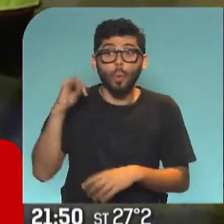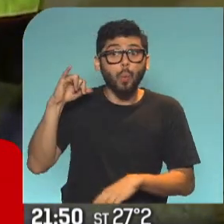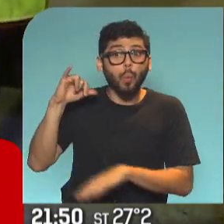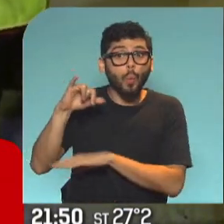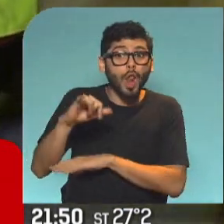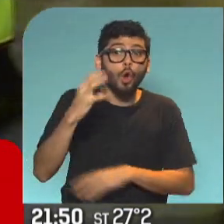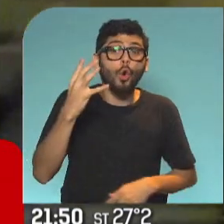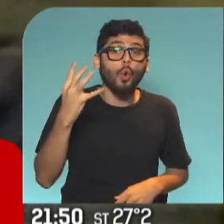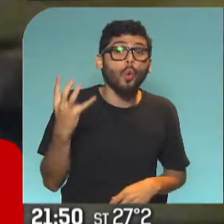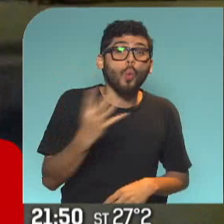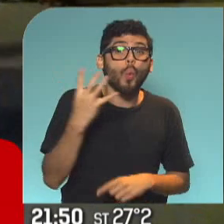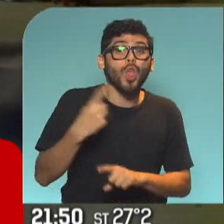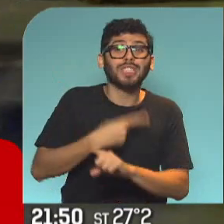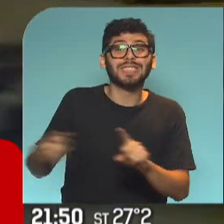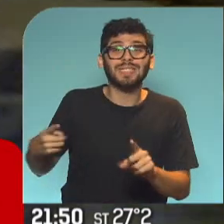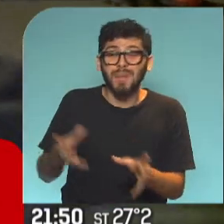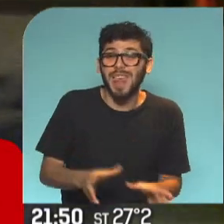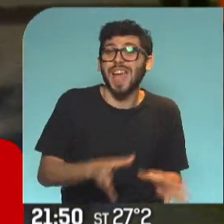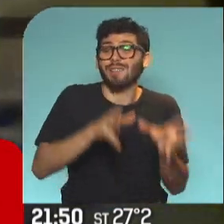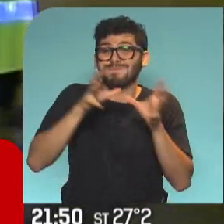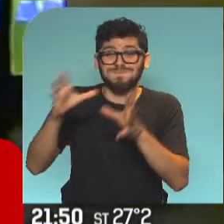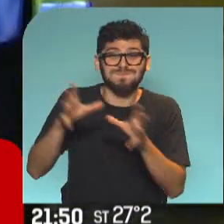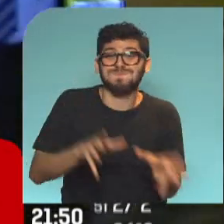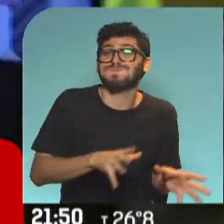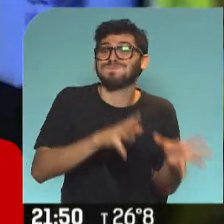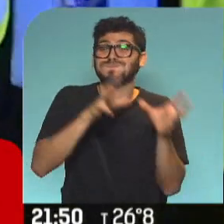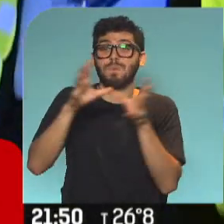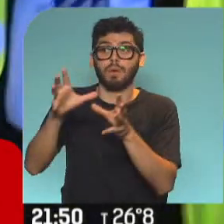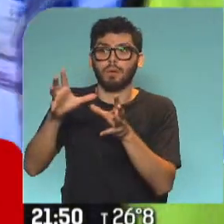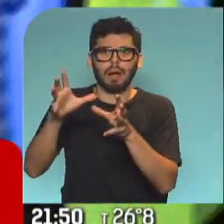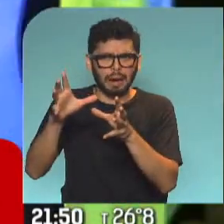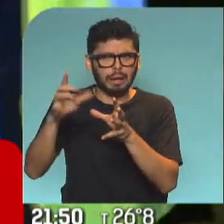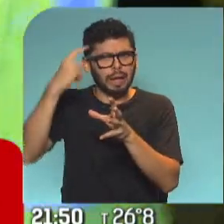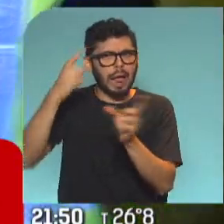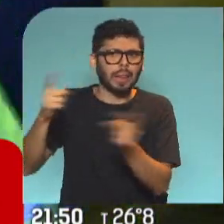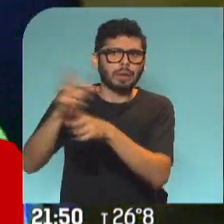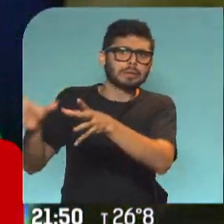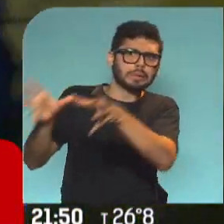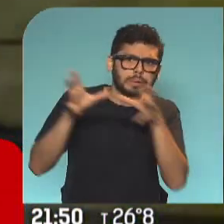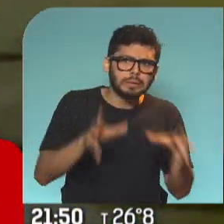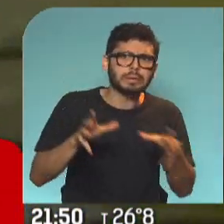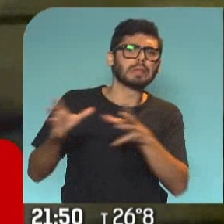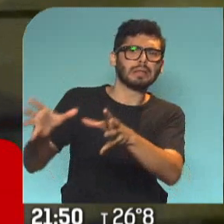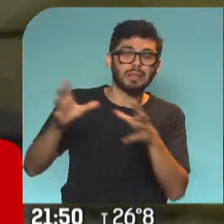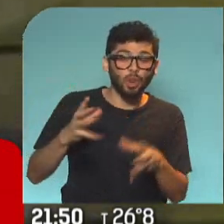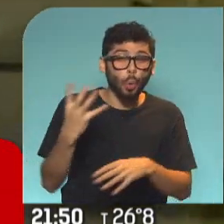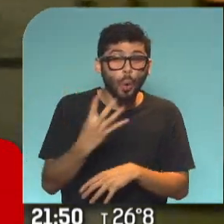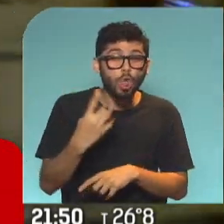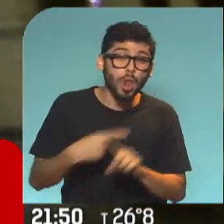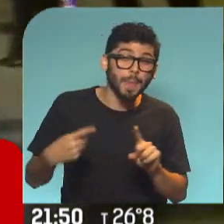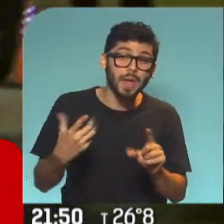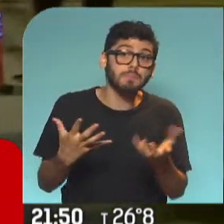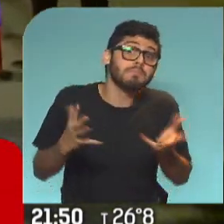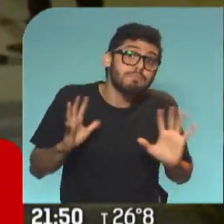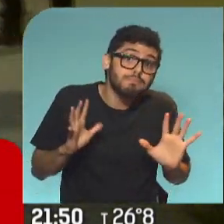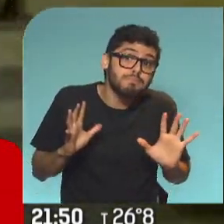media estuvieron para cargarlas. Estimo que, ¿cuánto estarán para descargarlas? ¿Será similar? 4 horas y media llevó